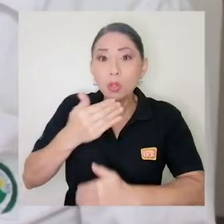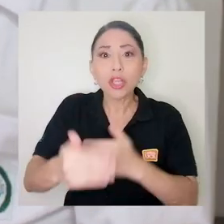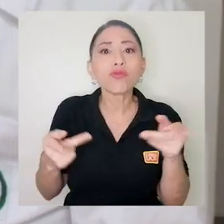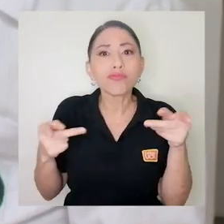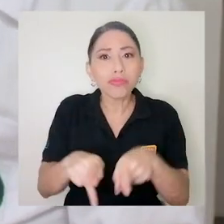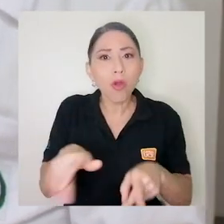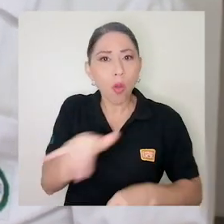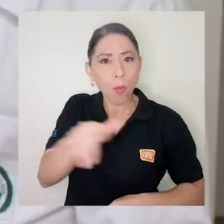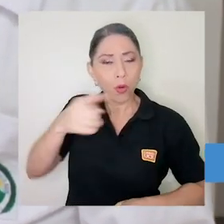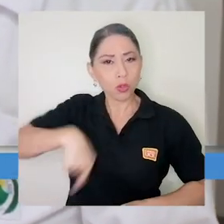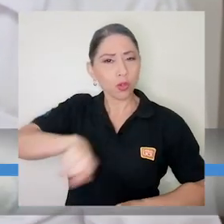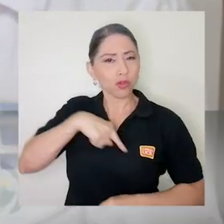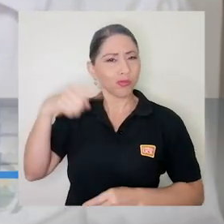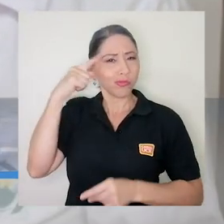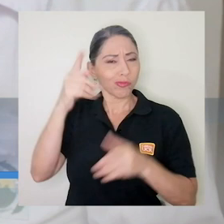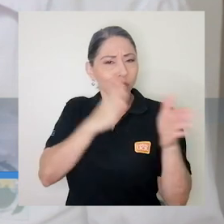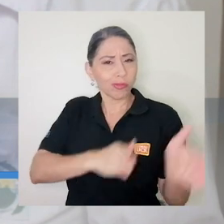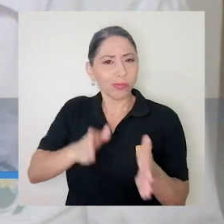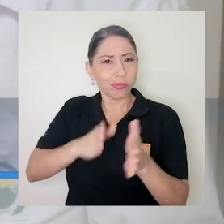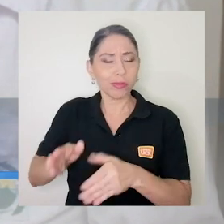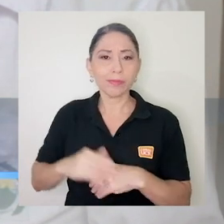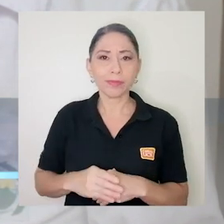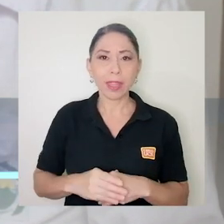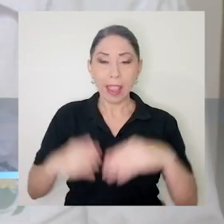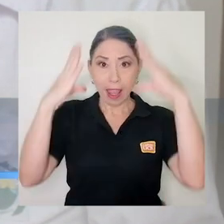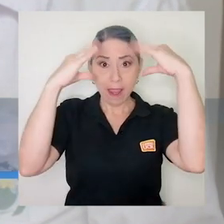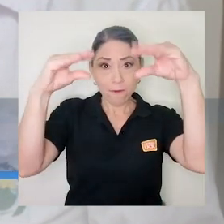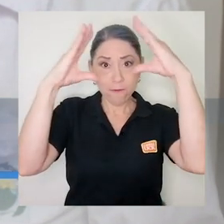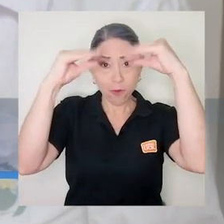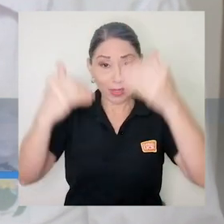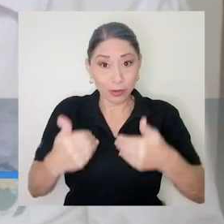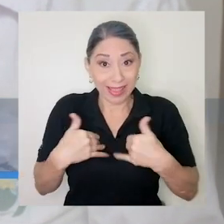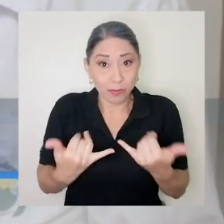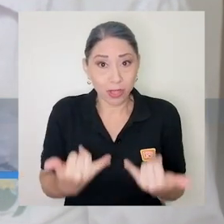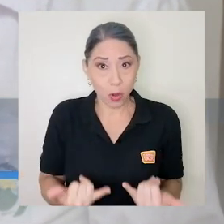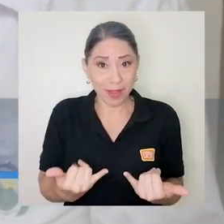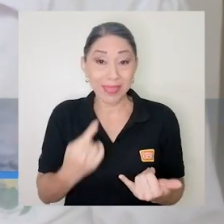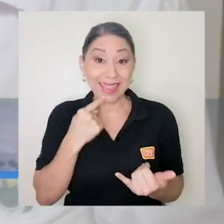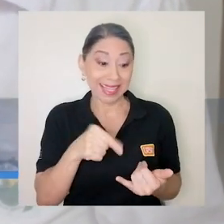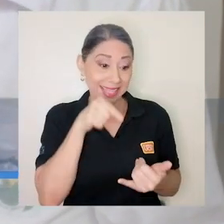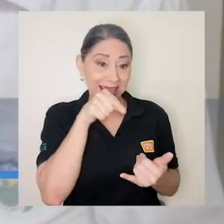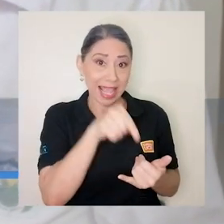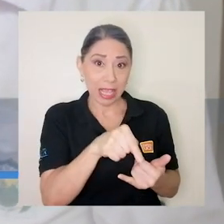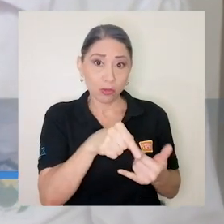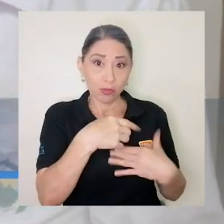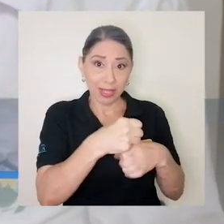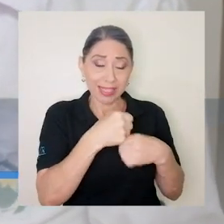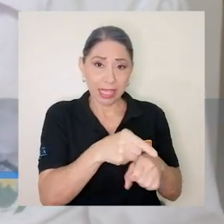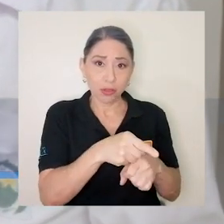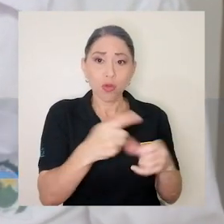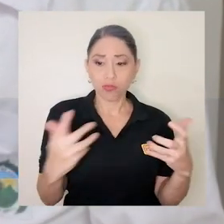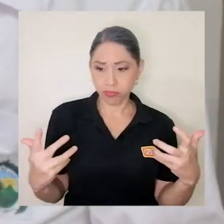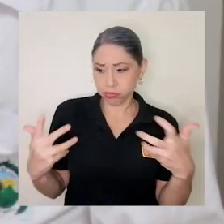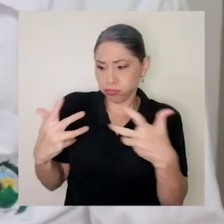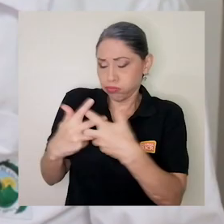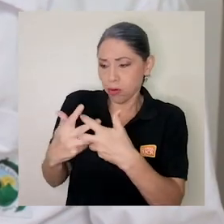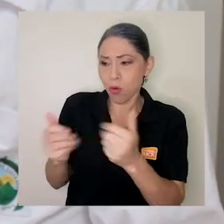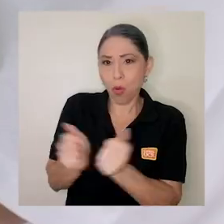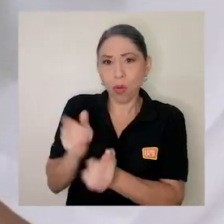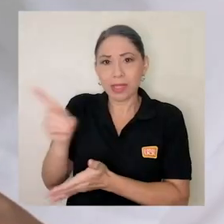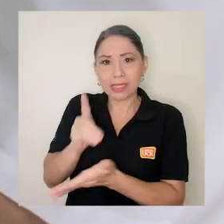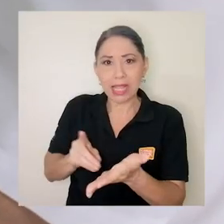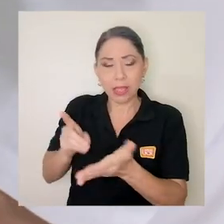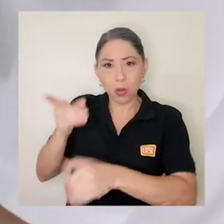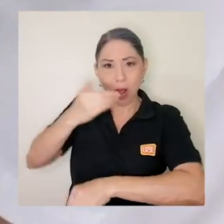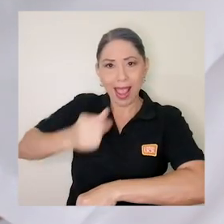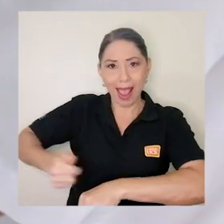y los datos previos que tenemos indican que las formulaciones coinciden con el diseño que habíamos establecido.